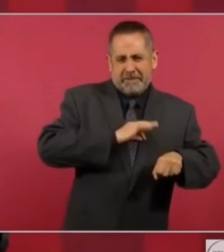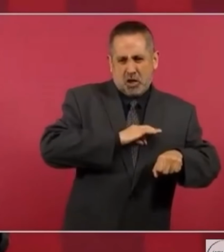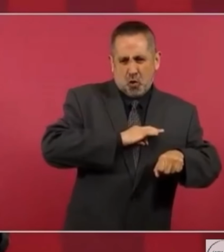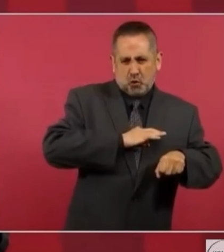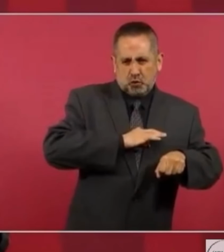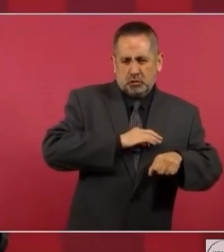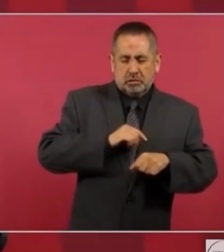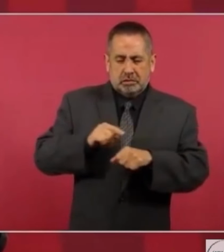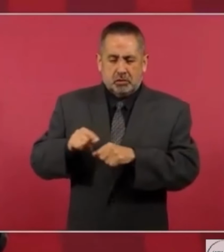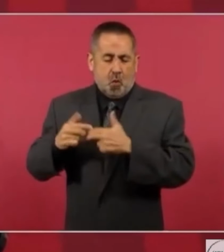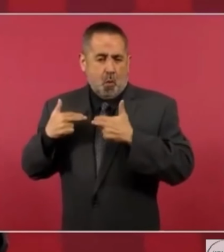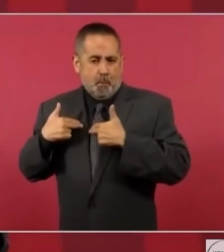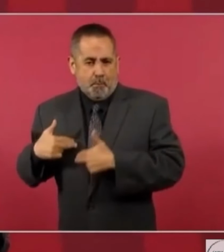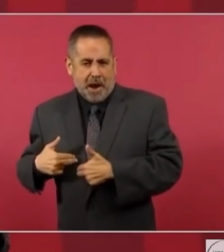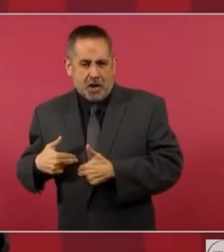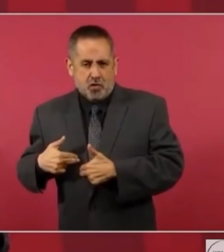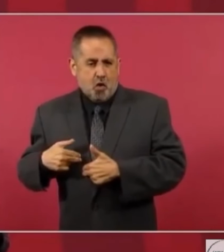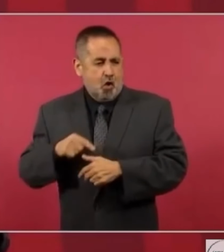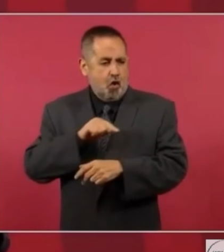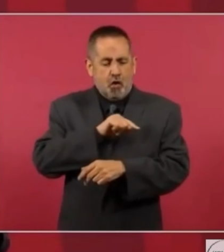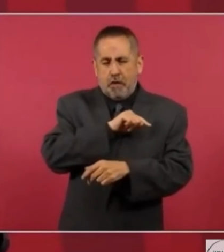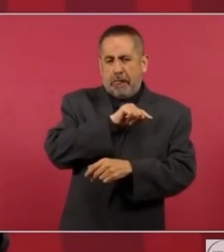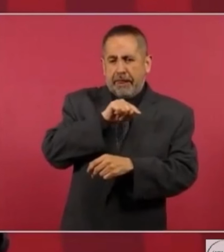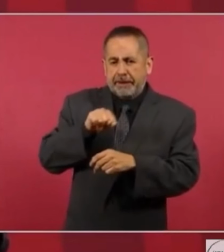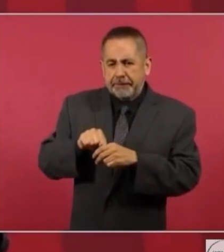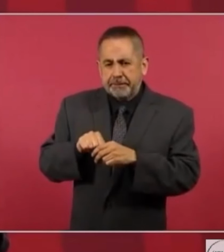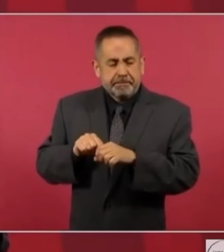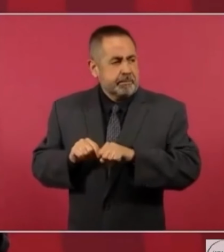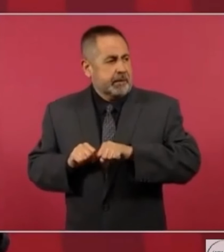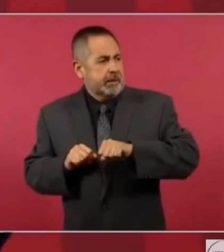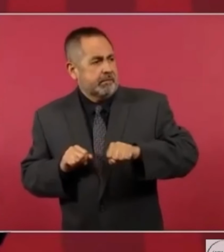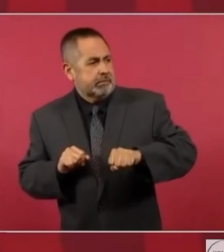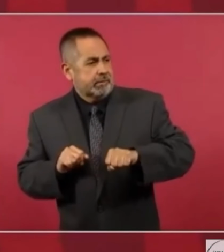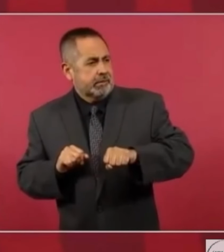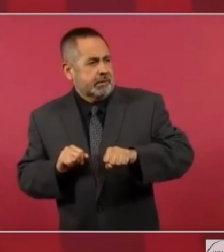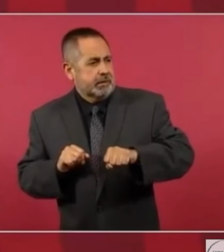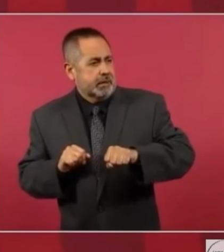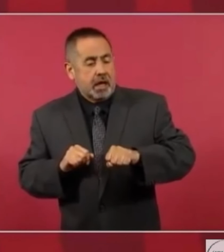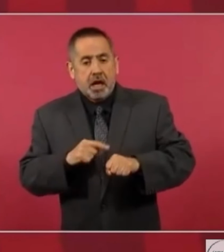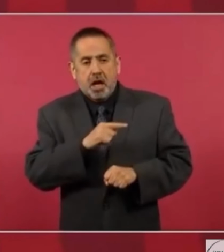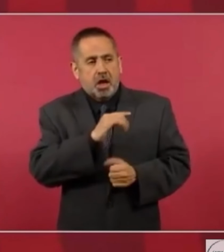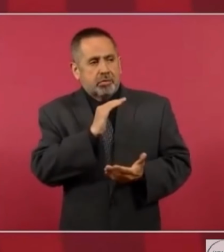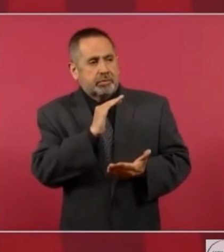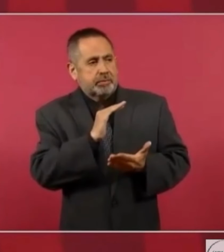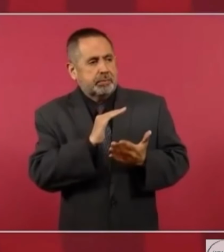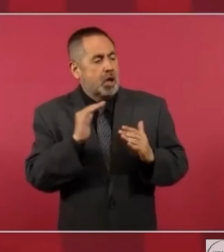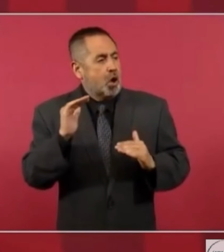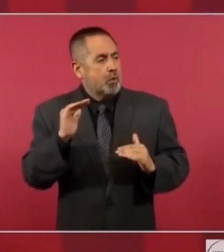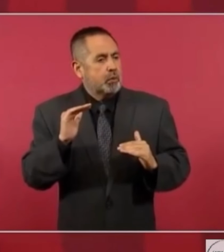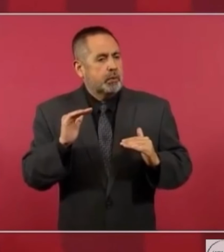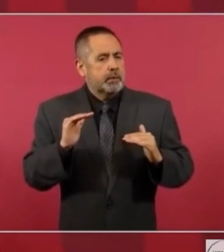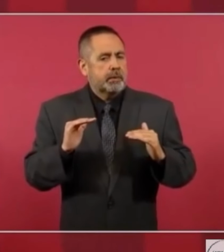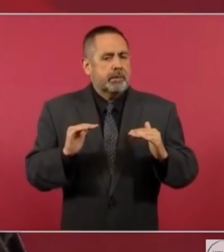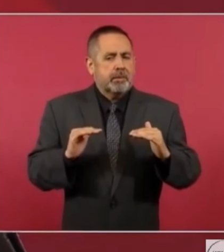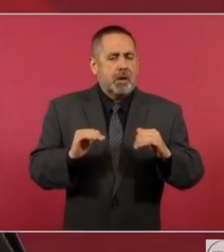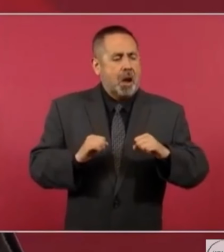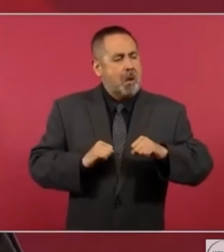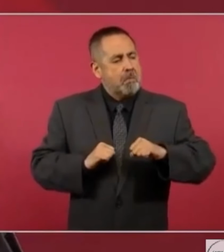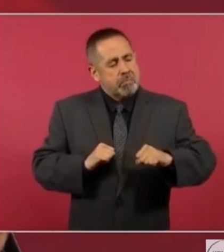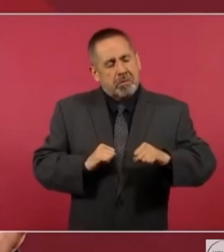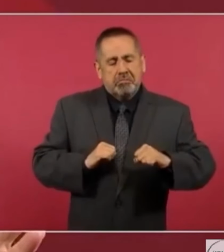especie invadida, que es Homo sapiens sapiens, los seres humanos. Y ese equilibrio lo que va resultando